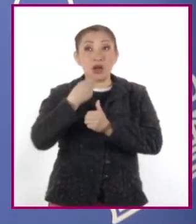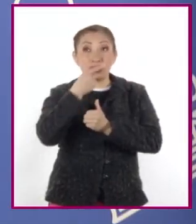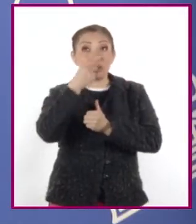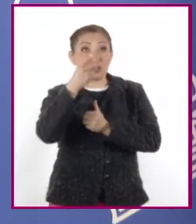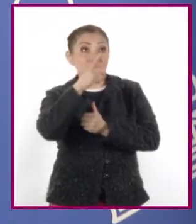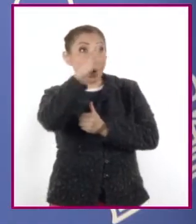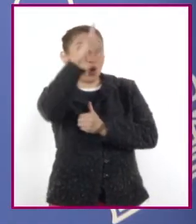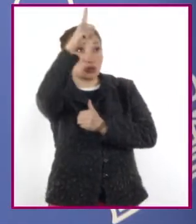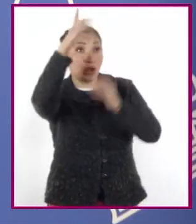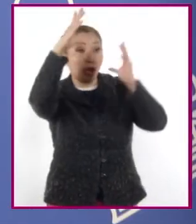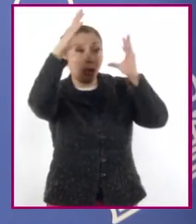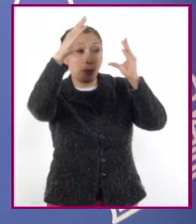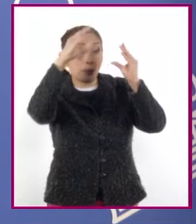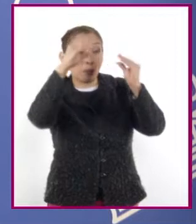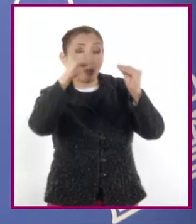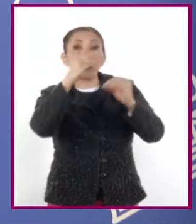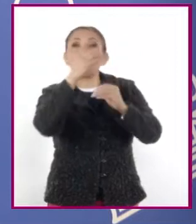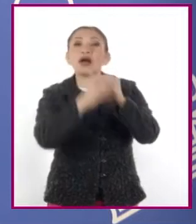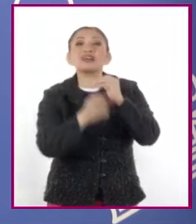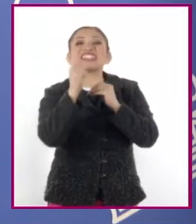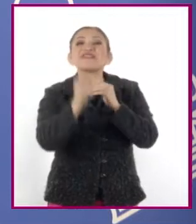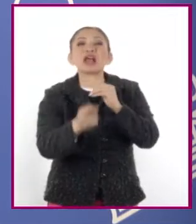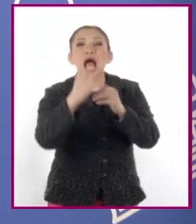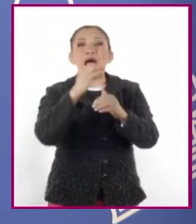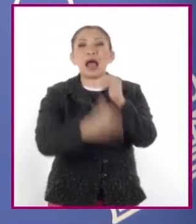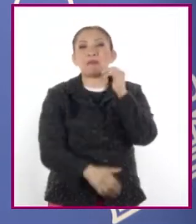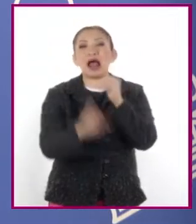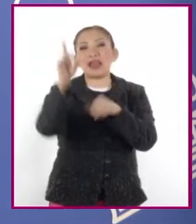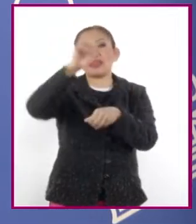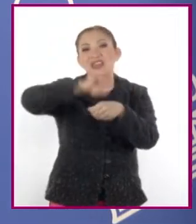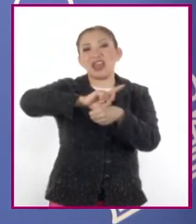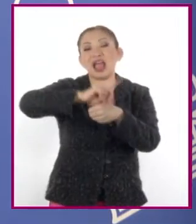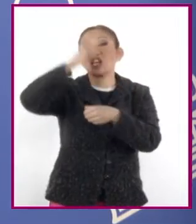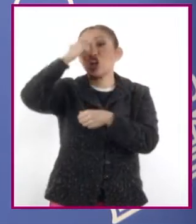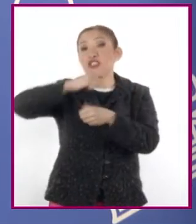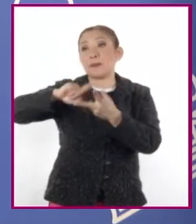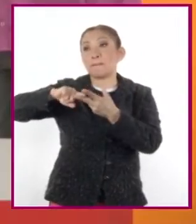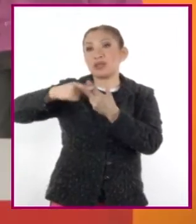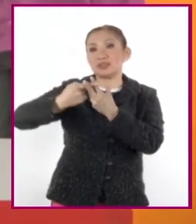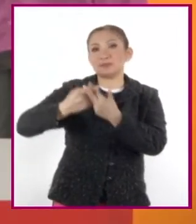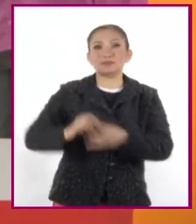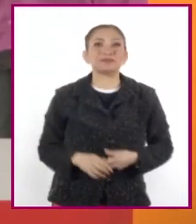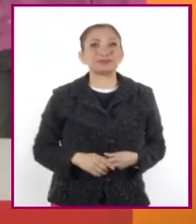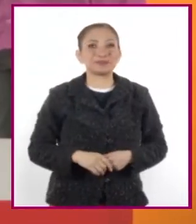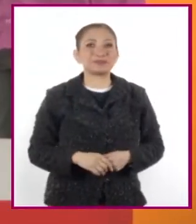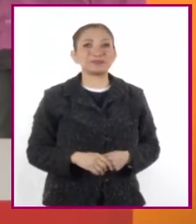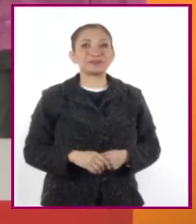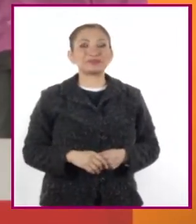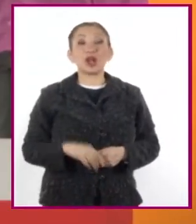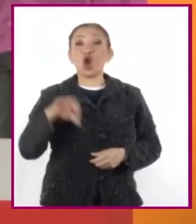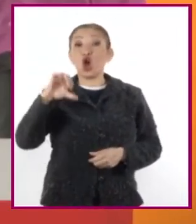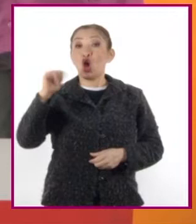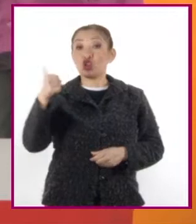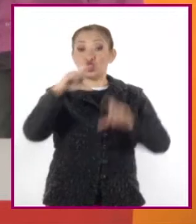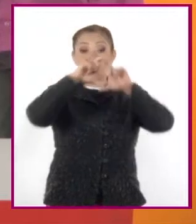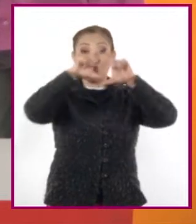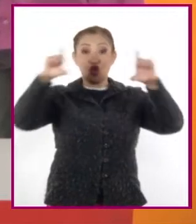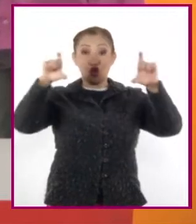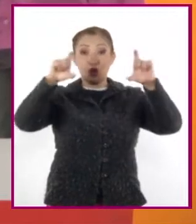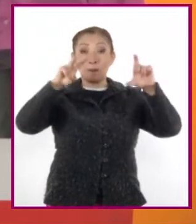luz que expira" nos indica que está acabando el día y la noche se acerca. En el siguiente verso